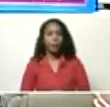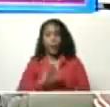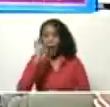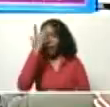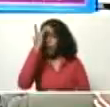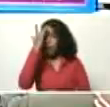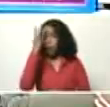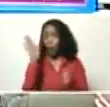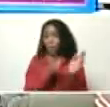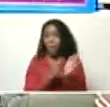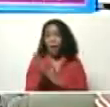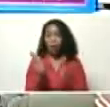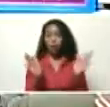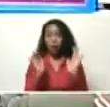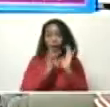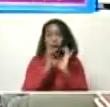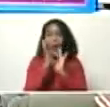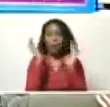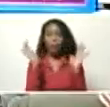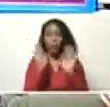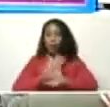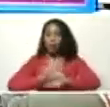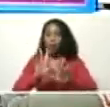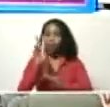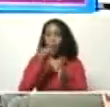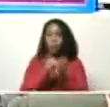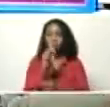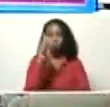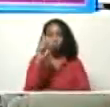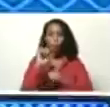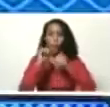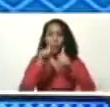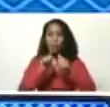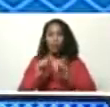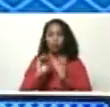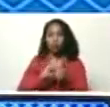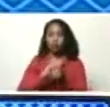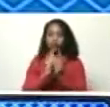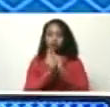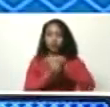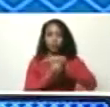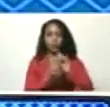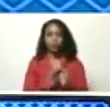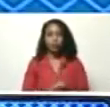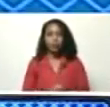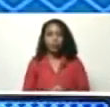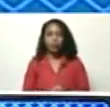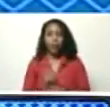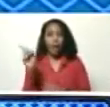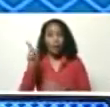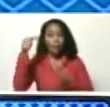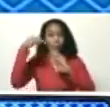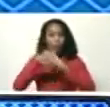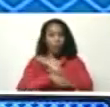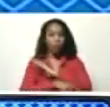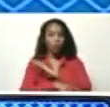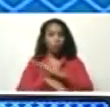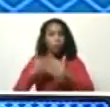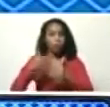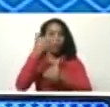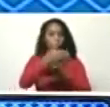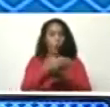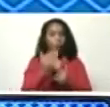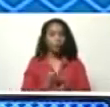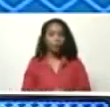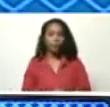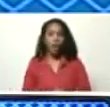febrero, marzo, abril, ya del 2001 comienza un cambio que se profundiza después